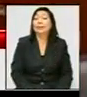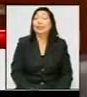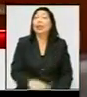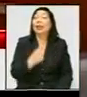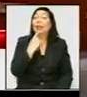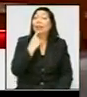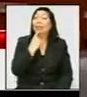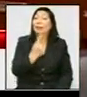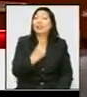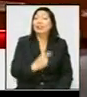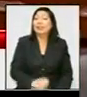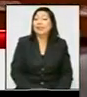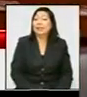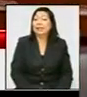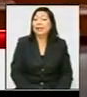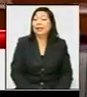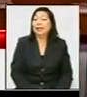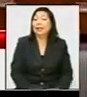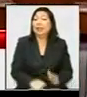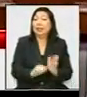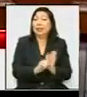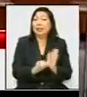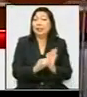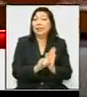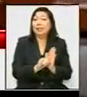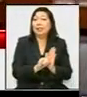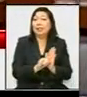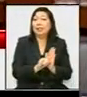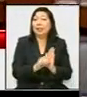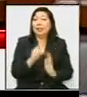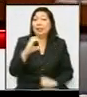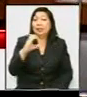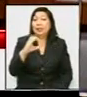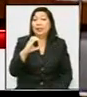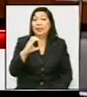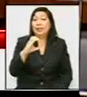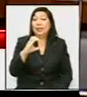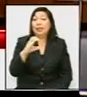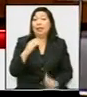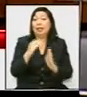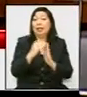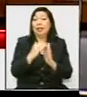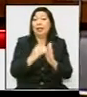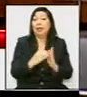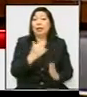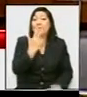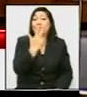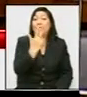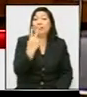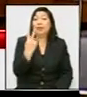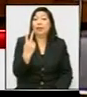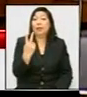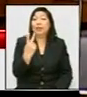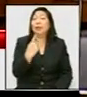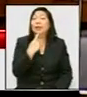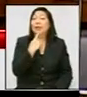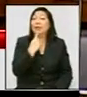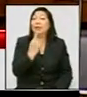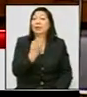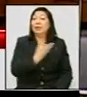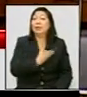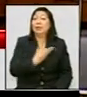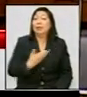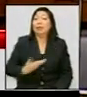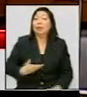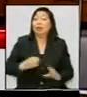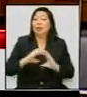establece lo siguiente en el inciso C del artículo 32, que se refiere a la presidencia